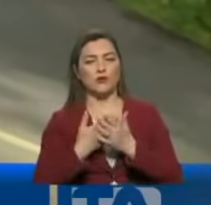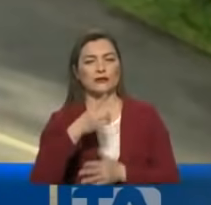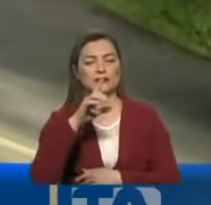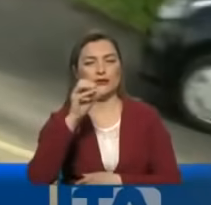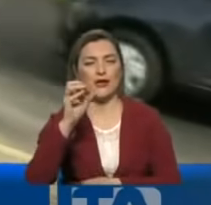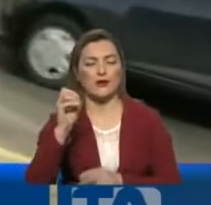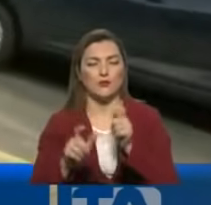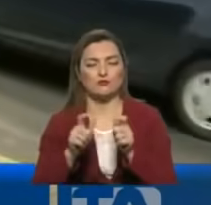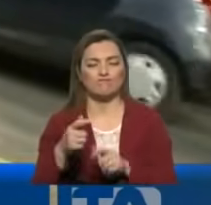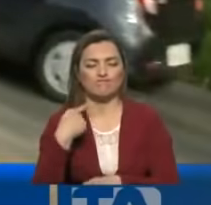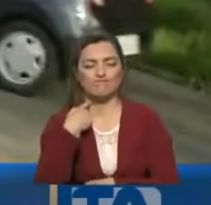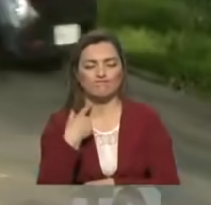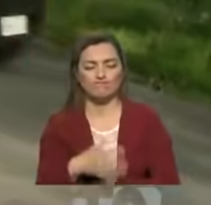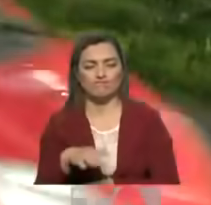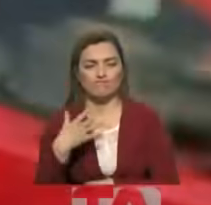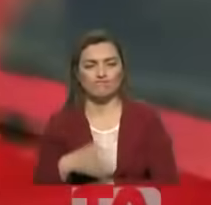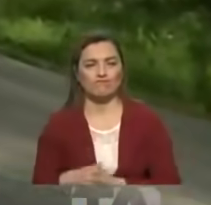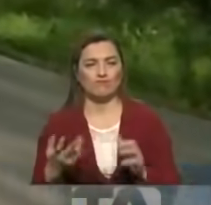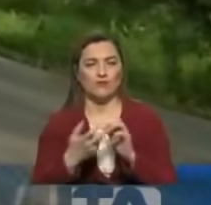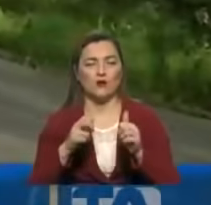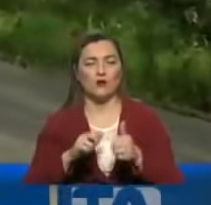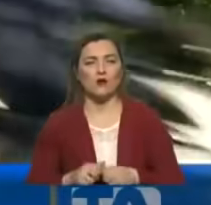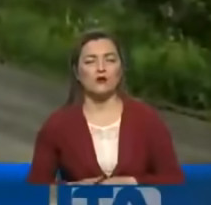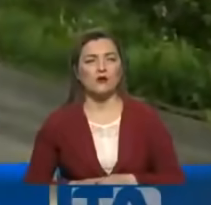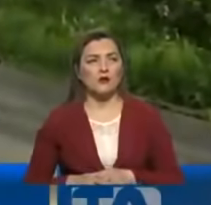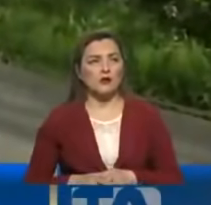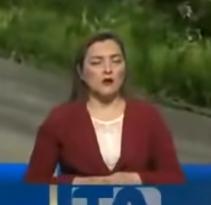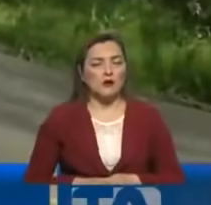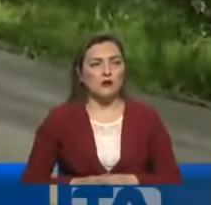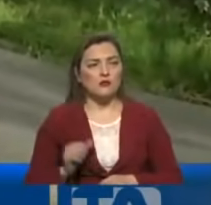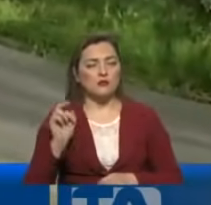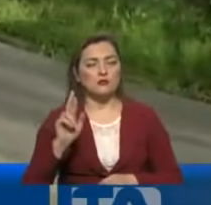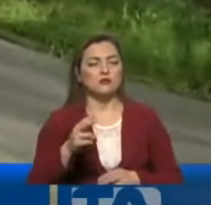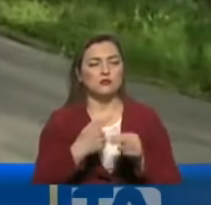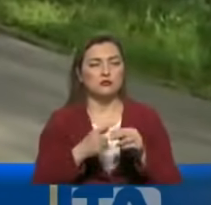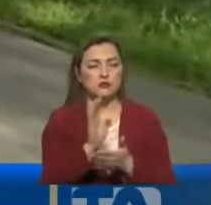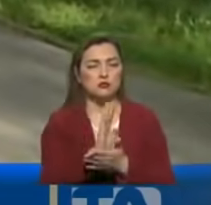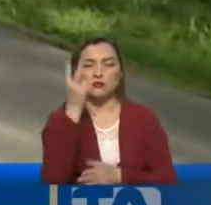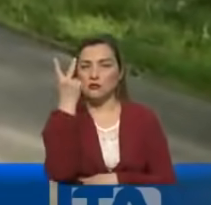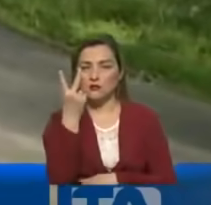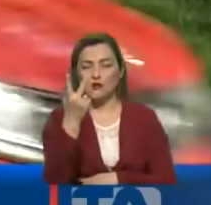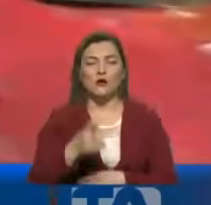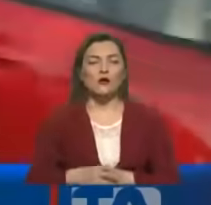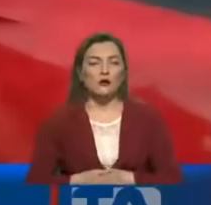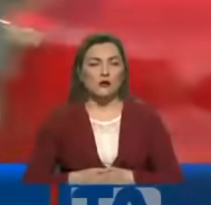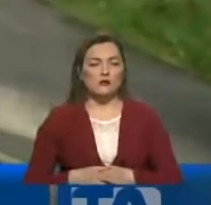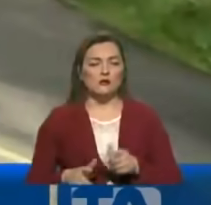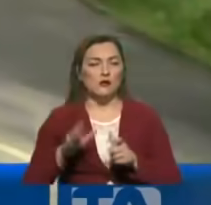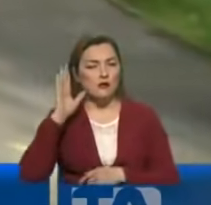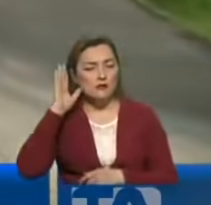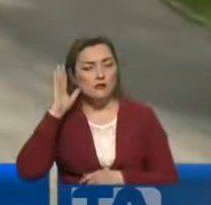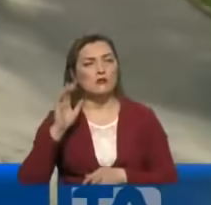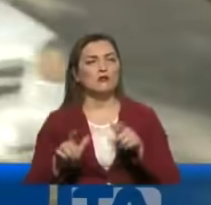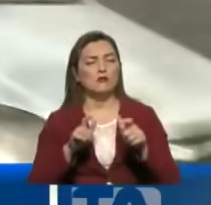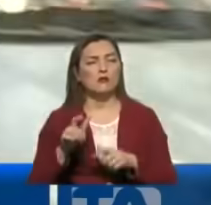100 personas afectadas con este problema aquí en el sur de la capital. Dos barrios, como ya escuchamos a los vecinos del